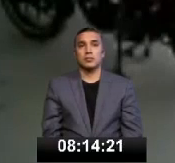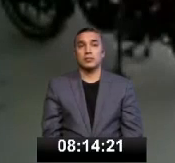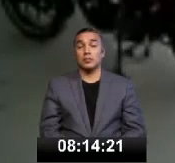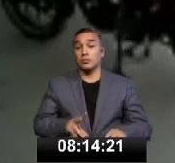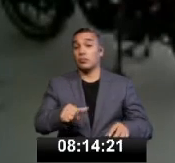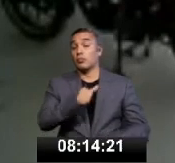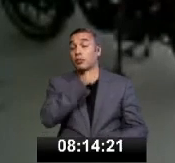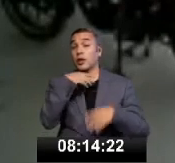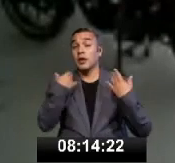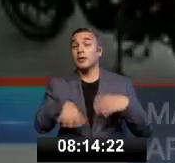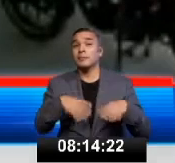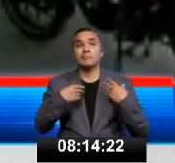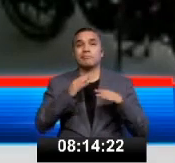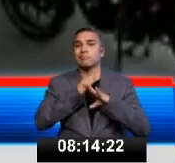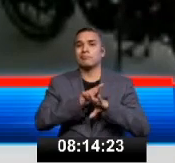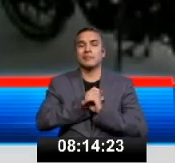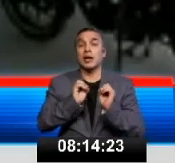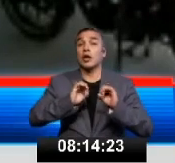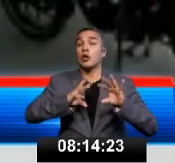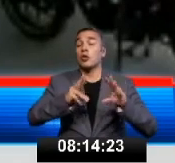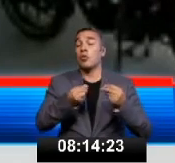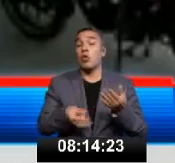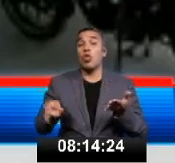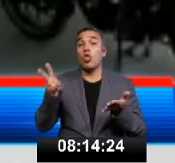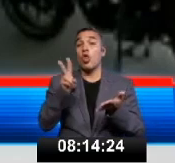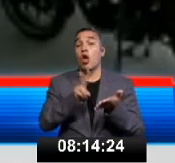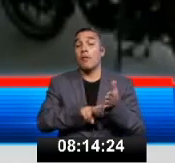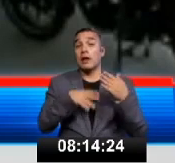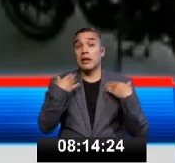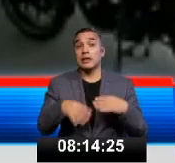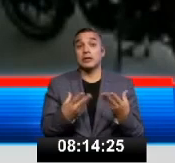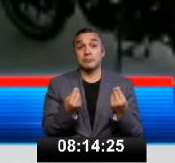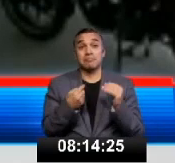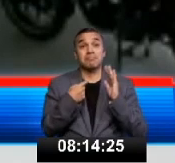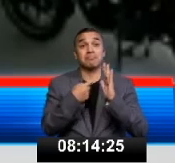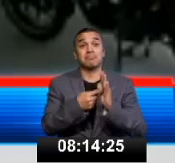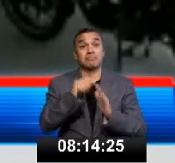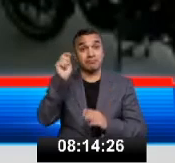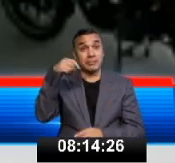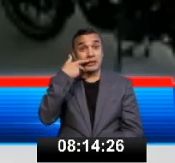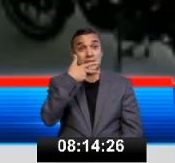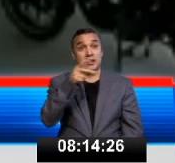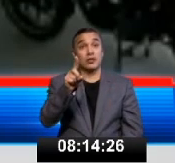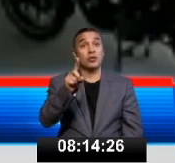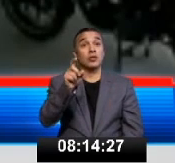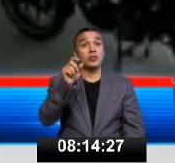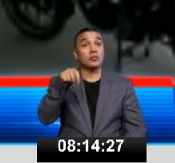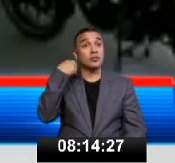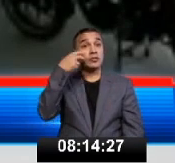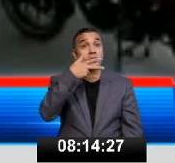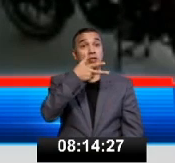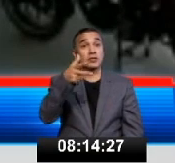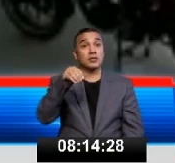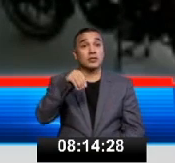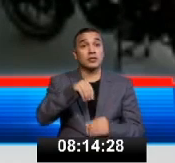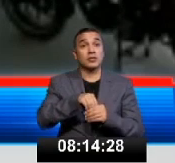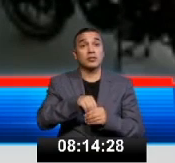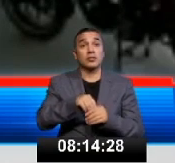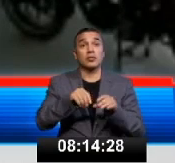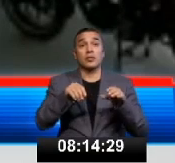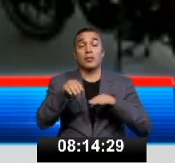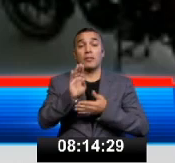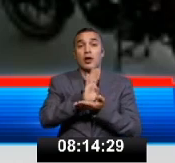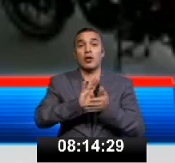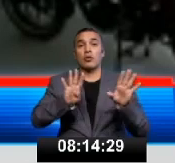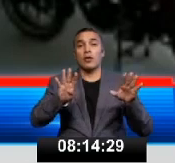La delincuencia se muestra imparable. Los robos están a la orden del día, como se aprecia en el video captada por una de las cámaras de seguridad del barrio 9 de